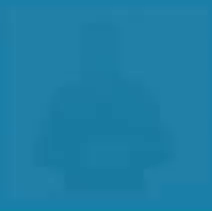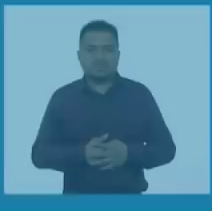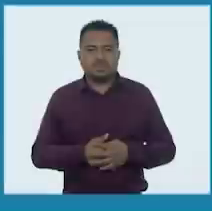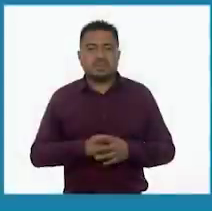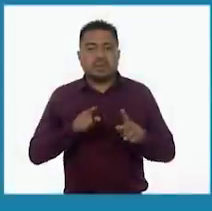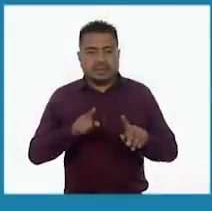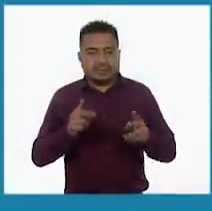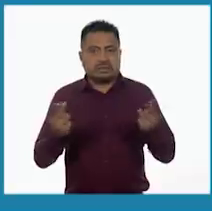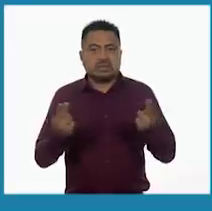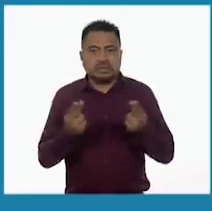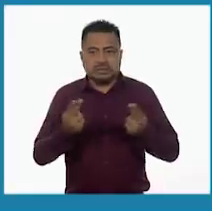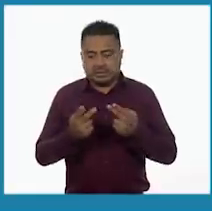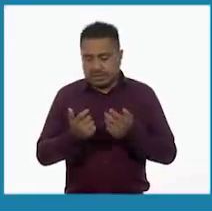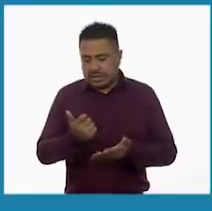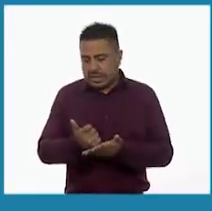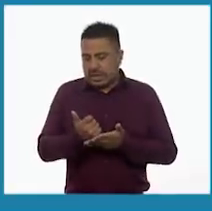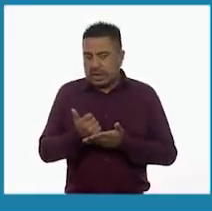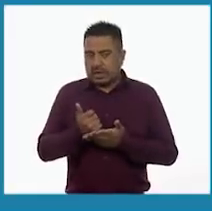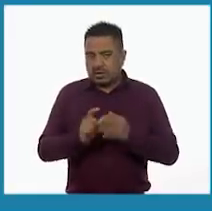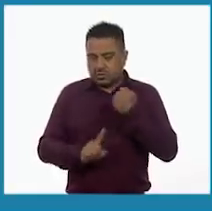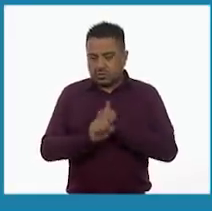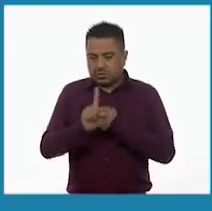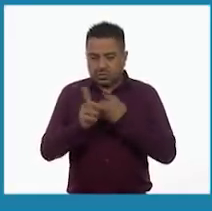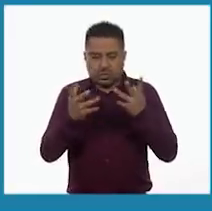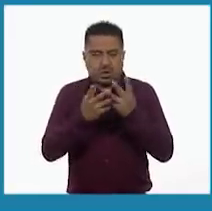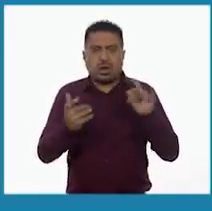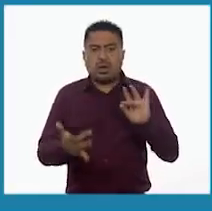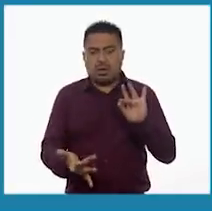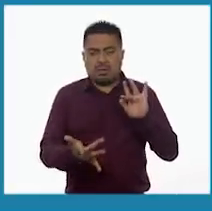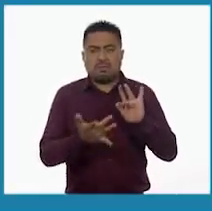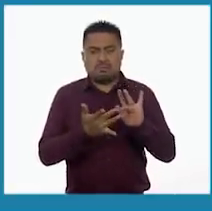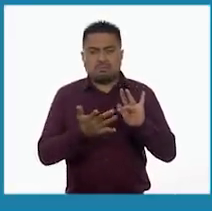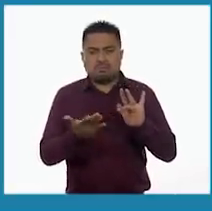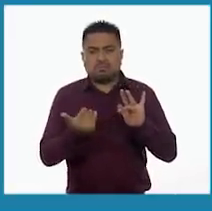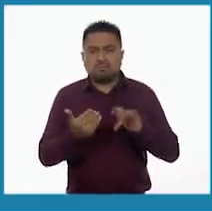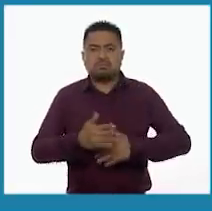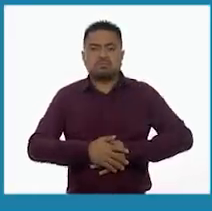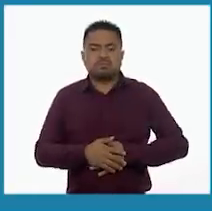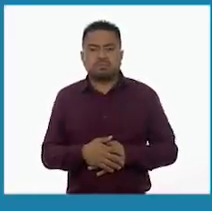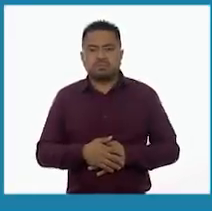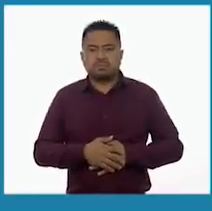Si necesitas ayuda para resolver tus dudas, contáctanos.